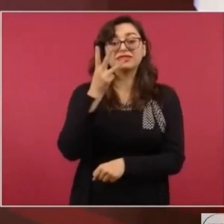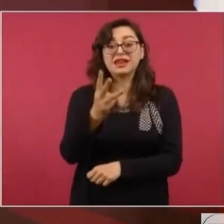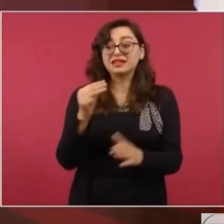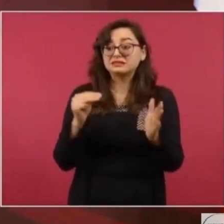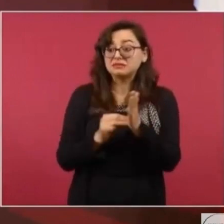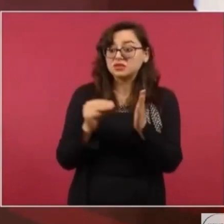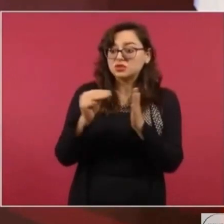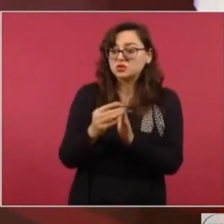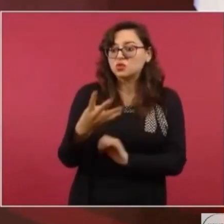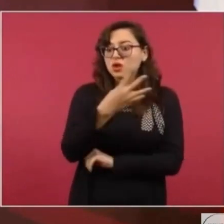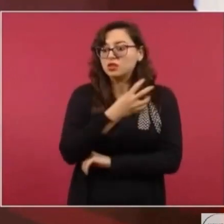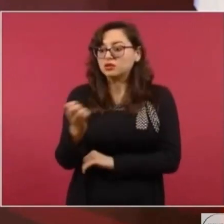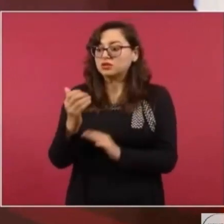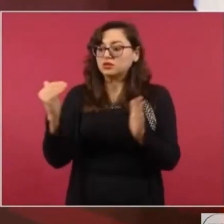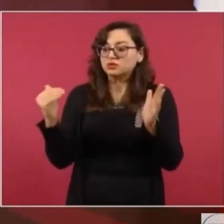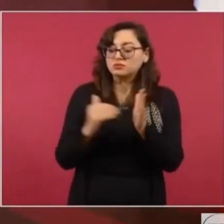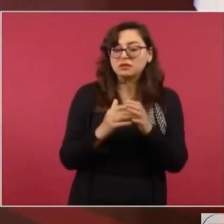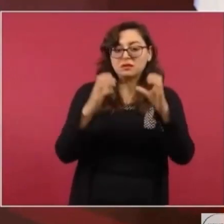3.400.000 barriles diarios.